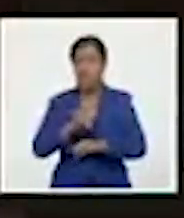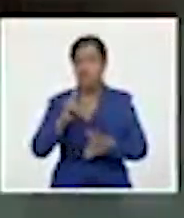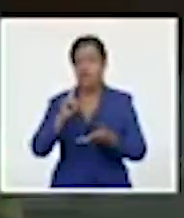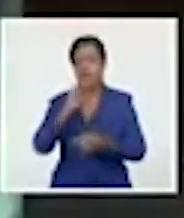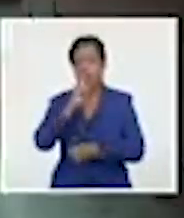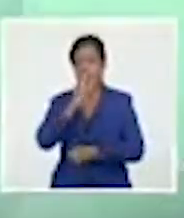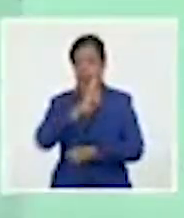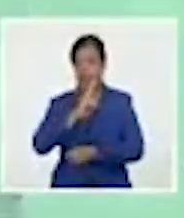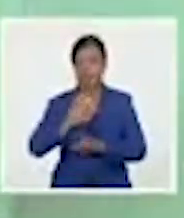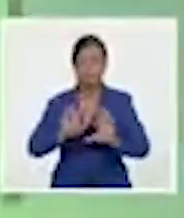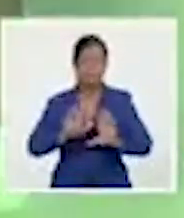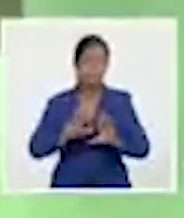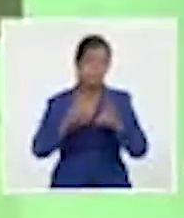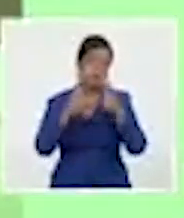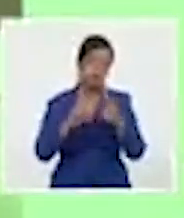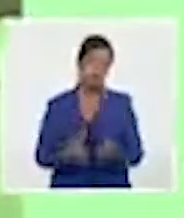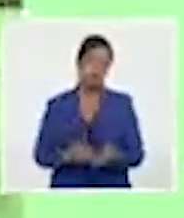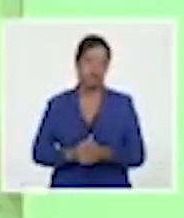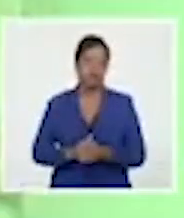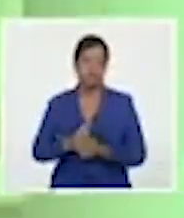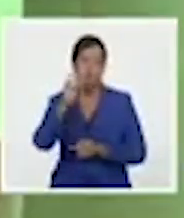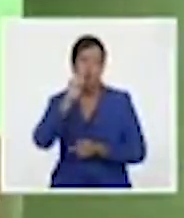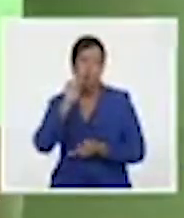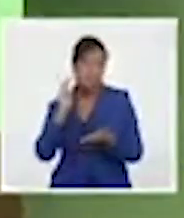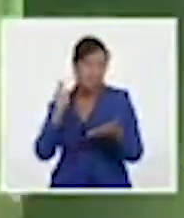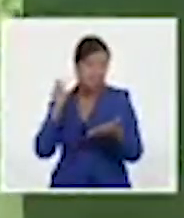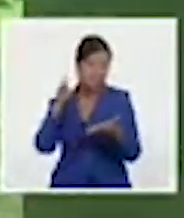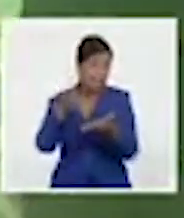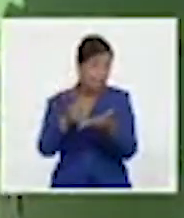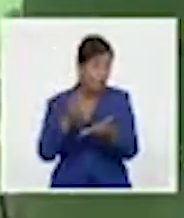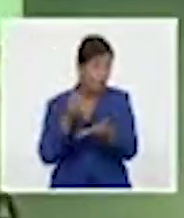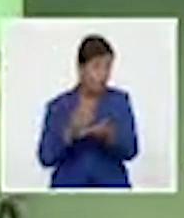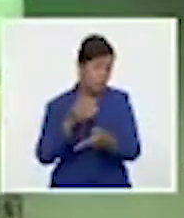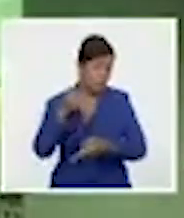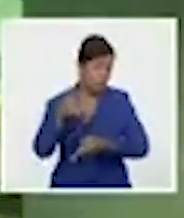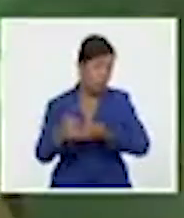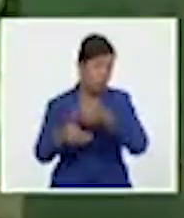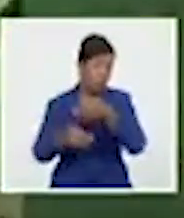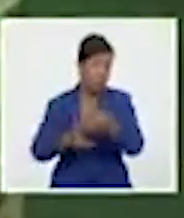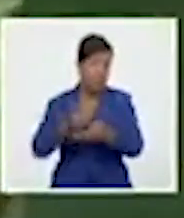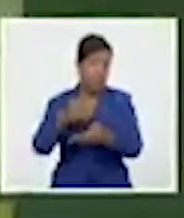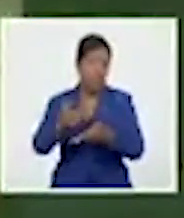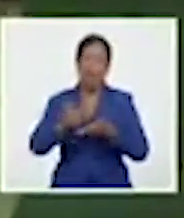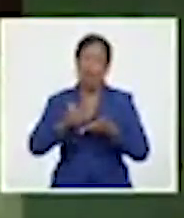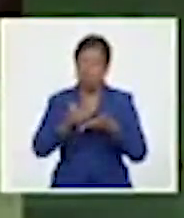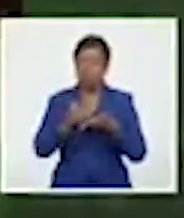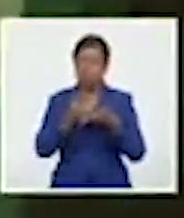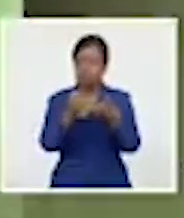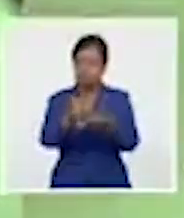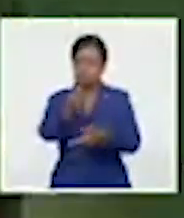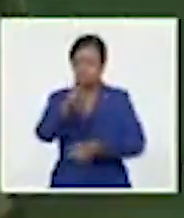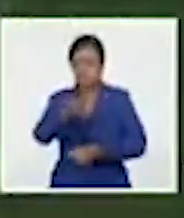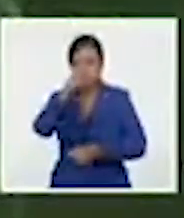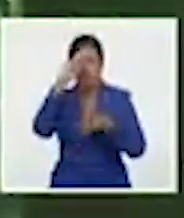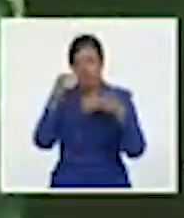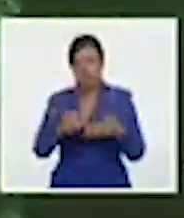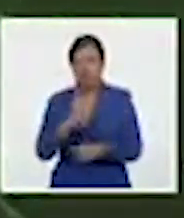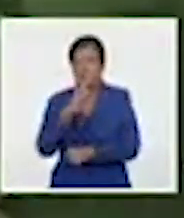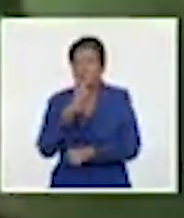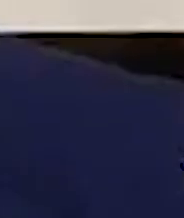no está tan bien como tú aseguras. Pero además, ¿por qué un operativo tan amplio para trasladar a